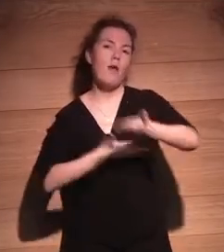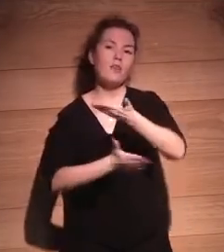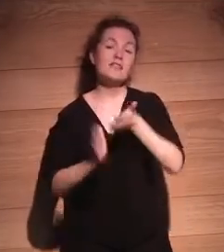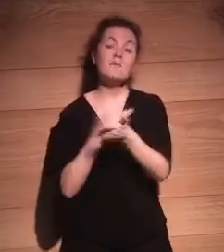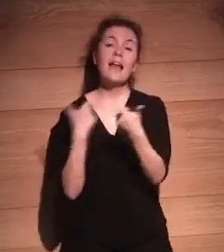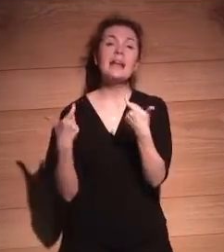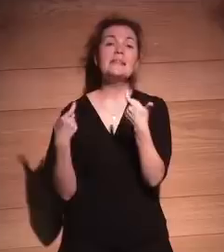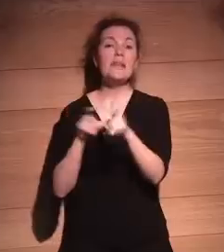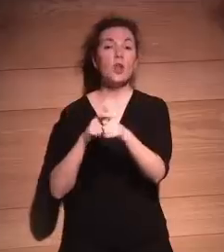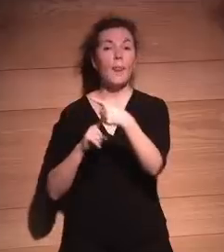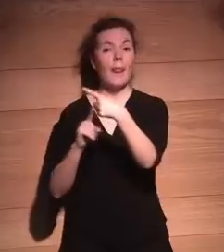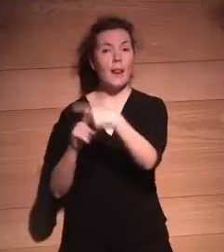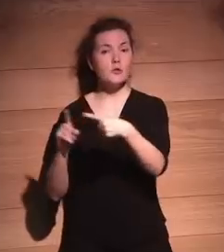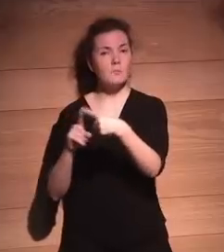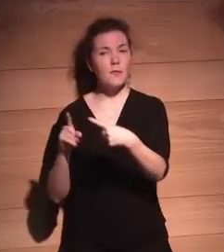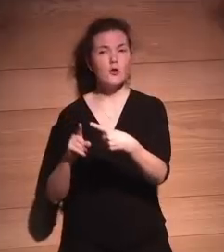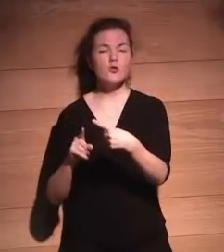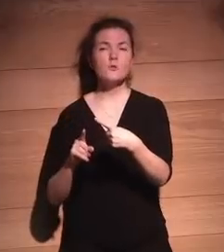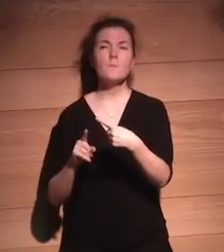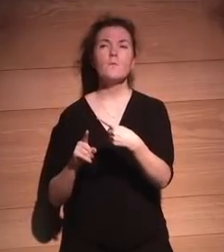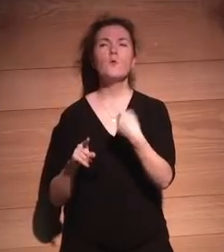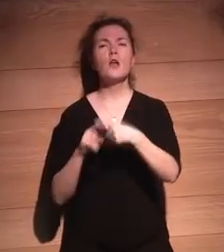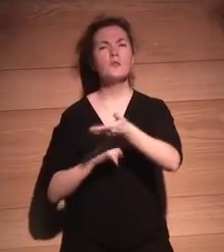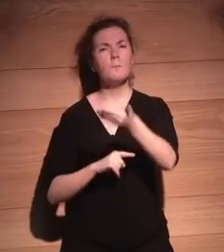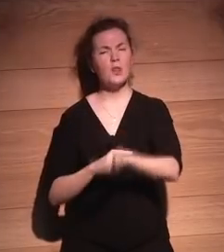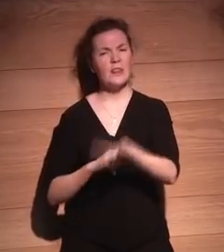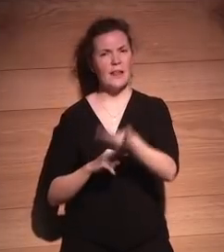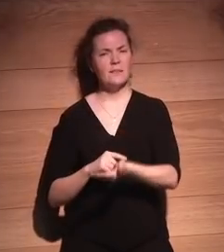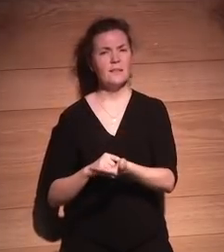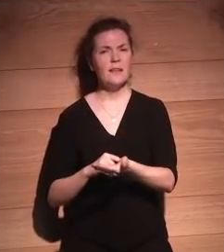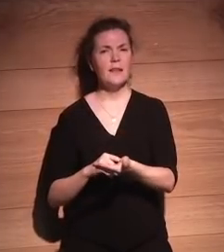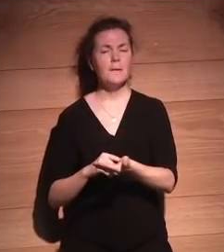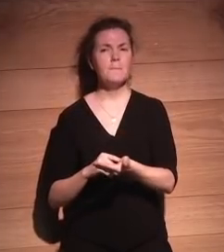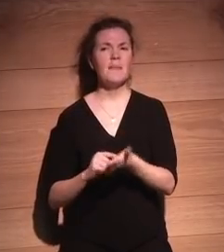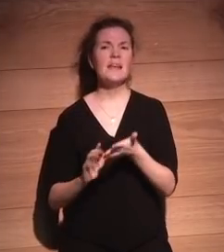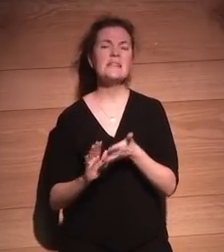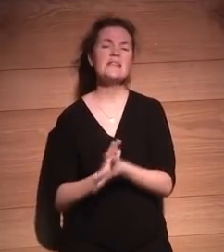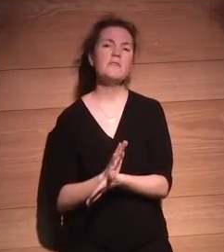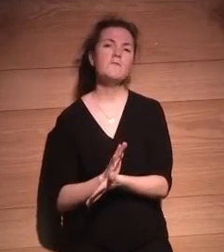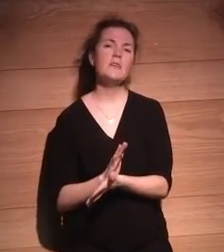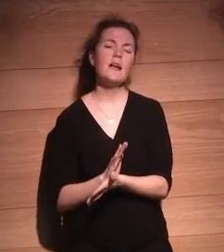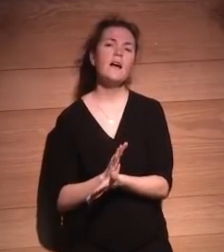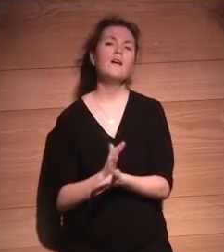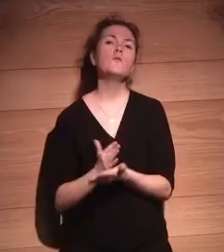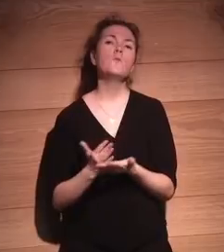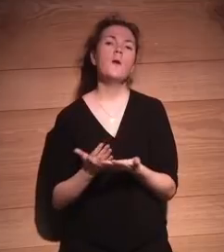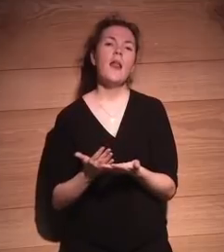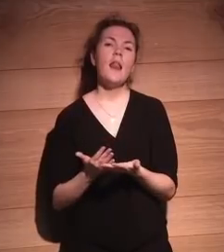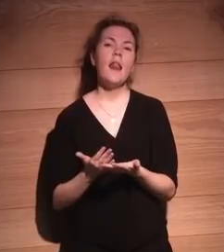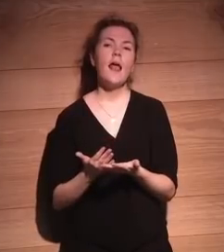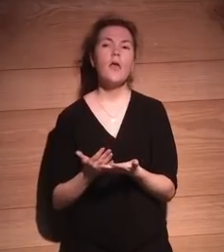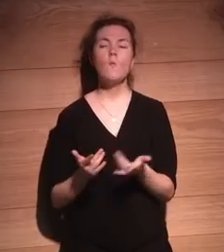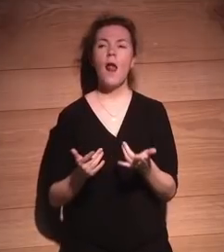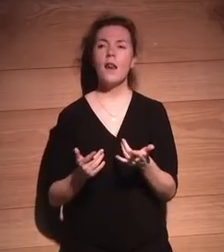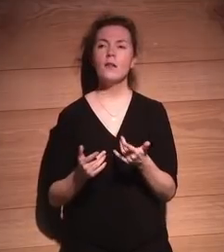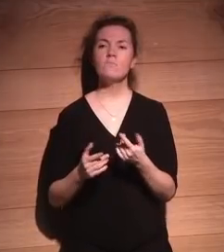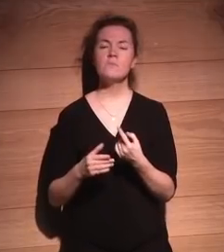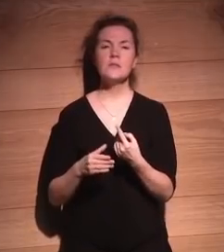de los medios, creo que una de las constantes o de los elementos que nos define ha sido cierta